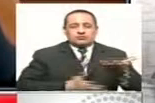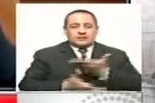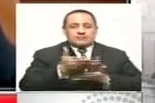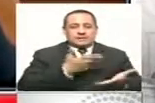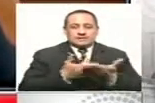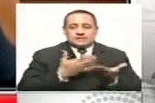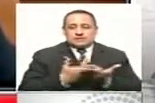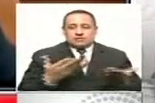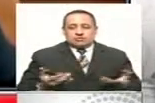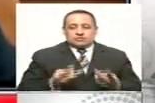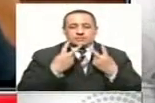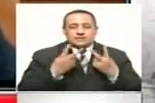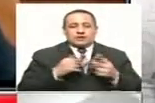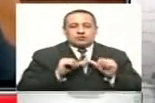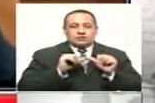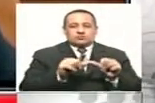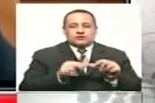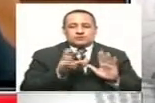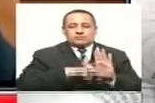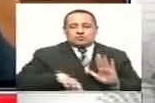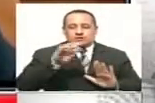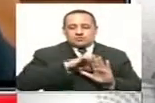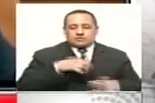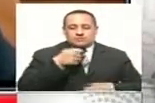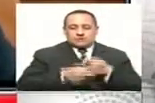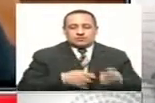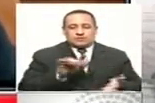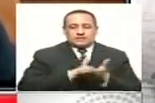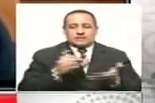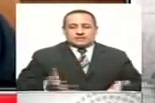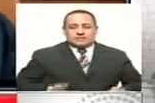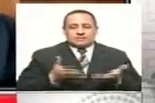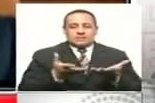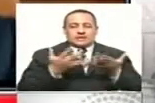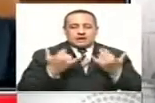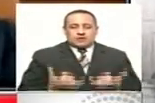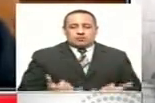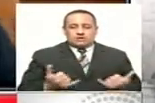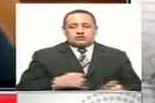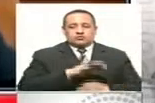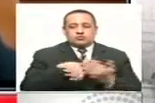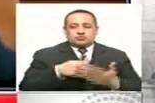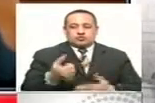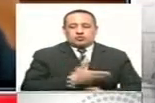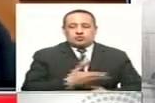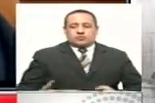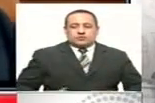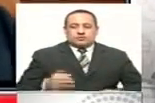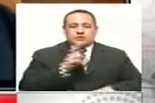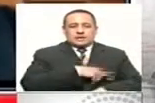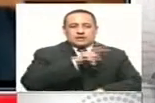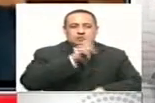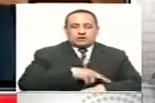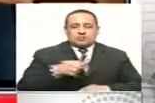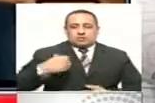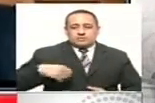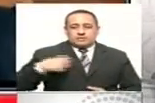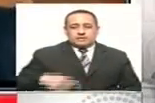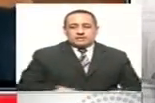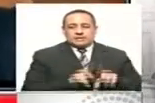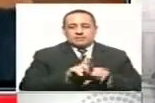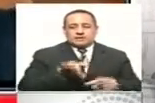de recursos para la continuidad de proyectos de inversión que fueron entregados a los sectores, gobiernos regionales o locales para